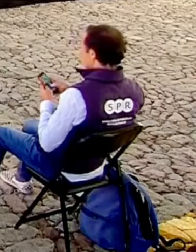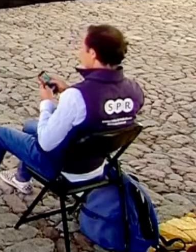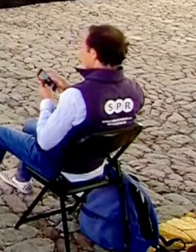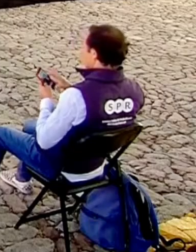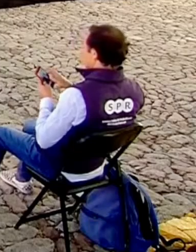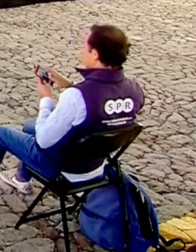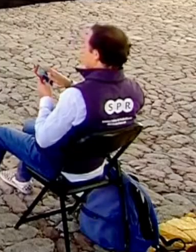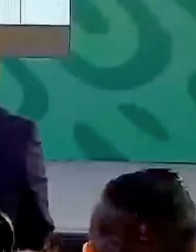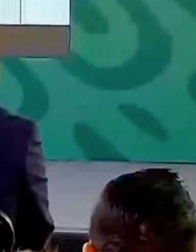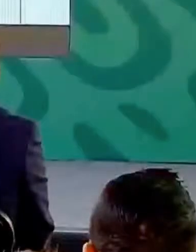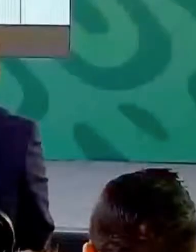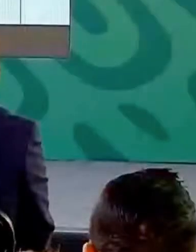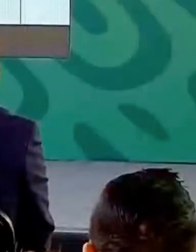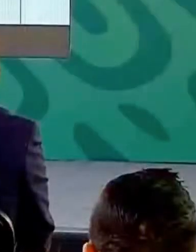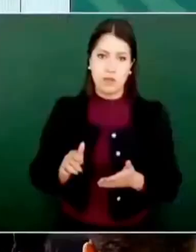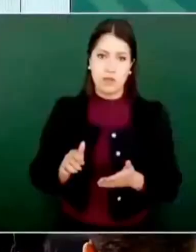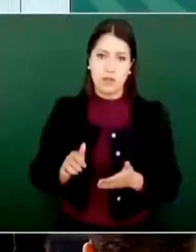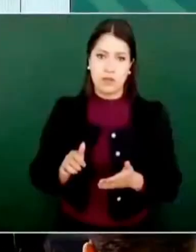Y aquí llegan